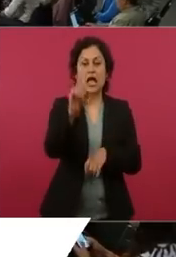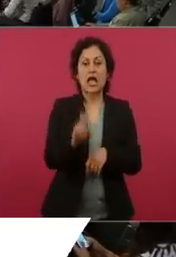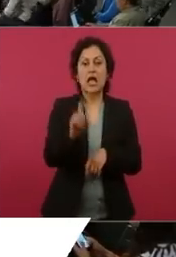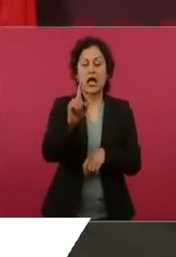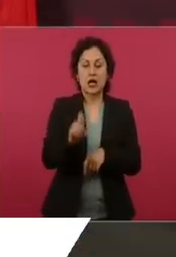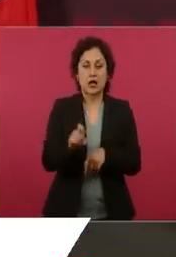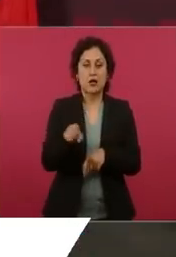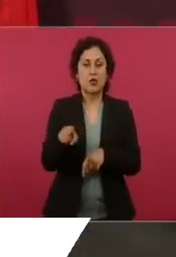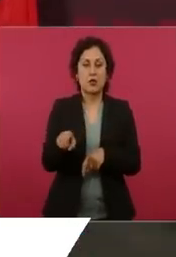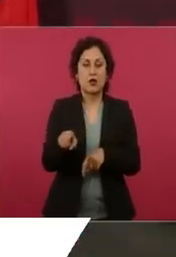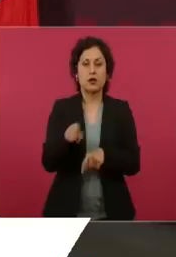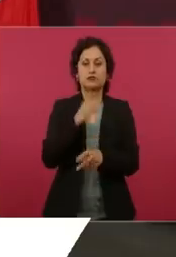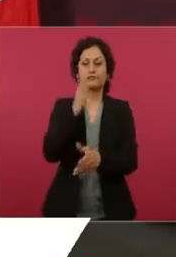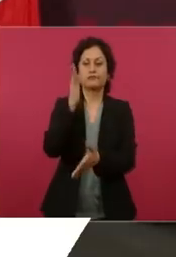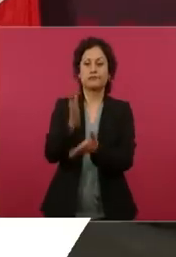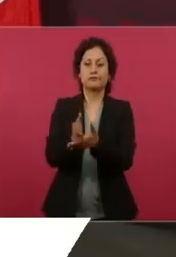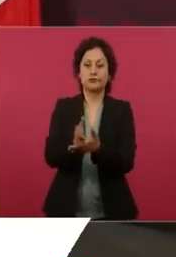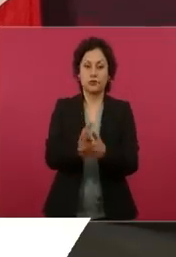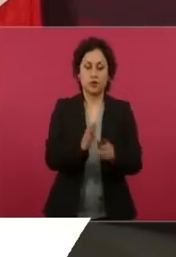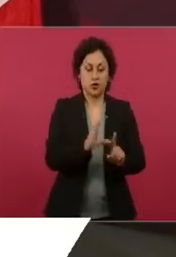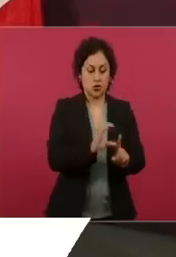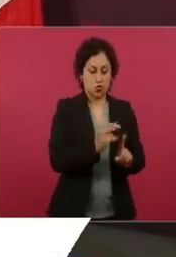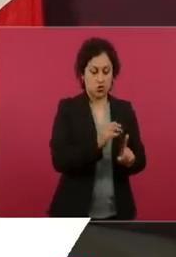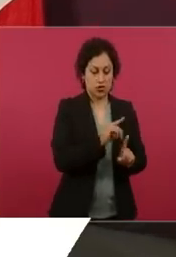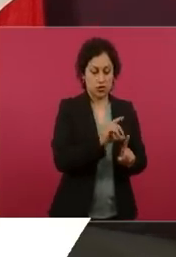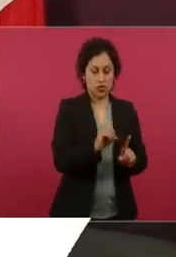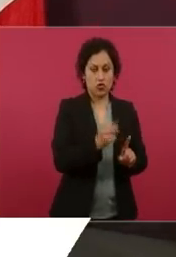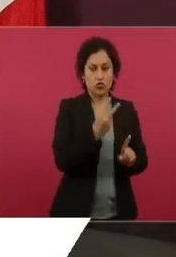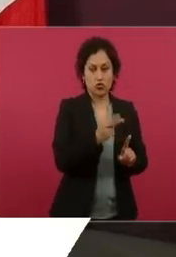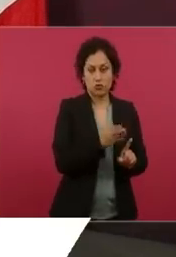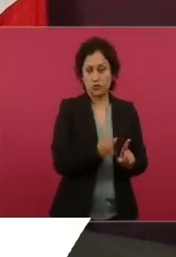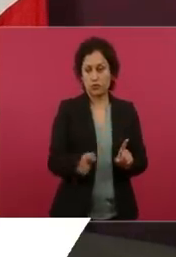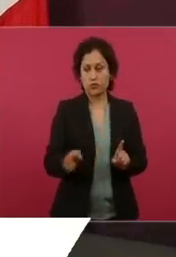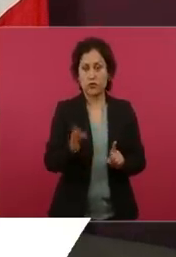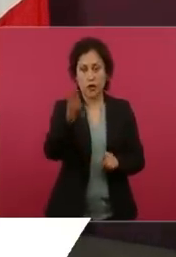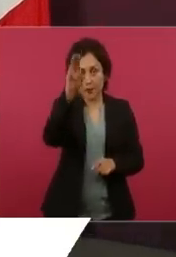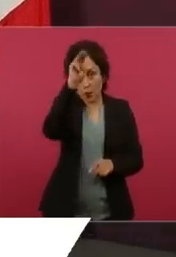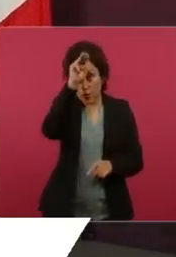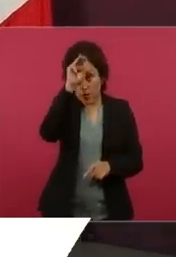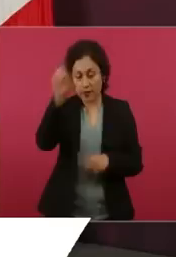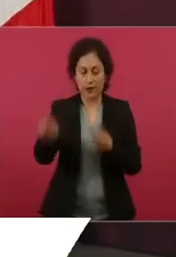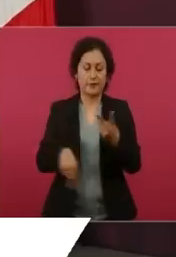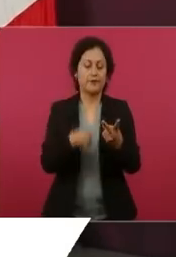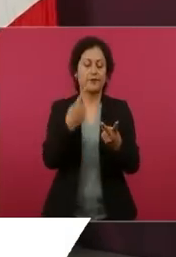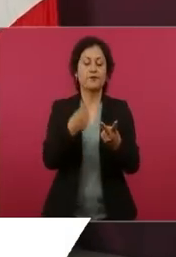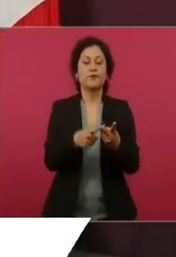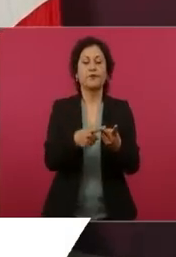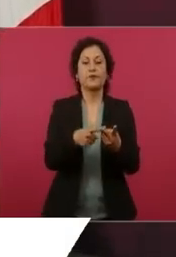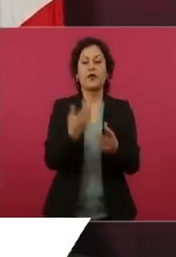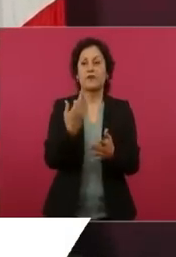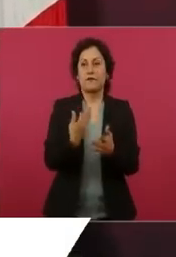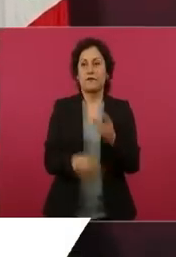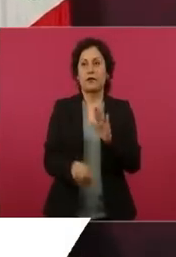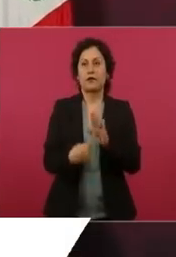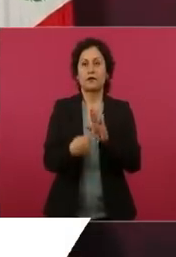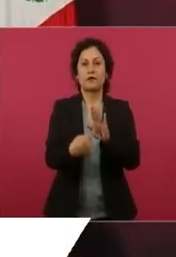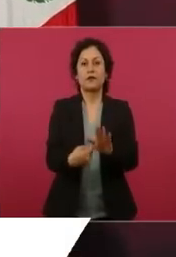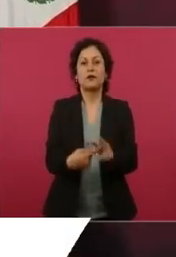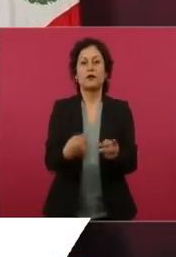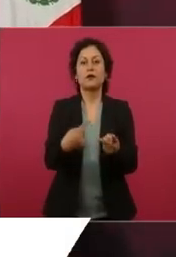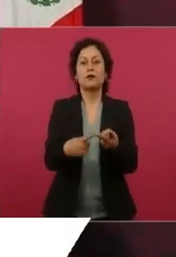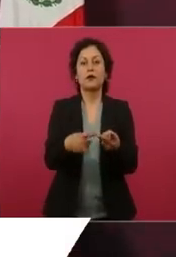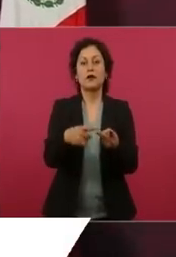y pone a este personaje Pues sí para sacar algunas risas de los presentes y también de quienes